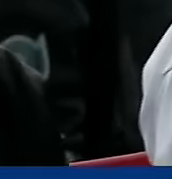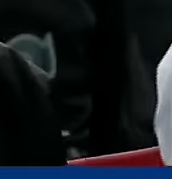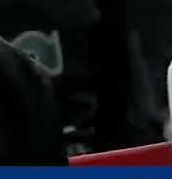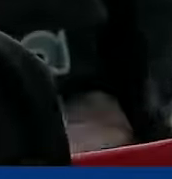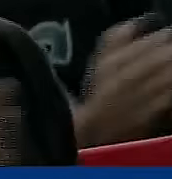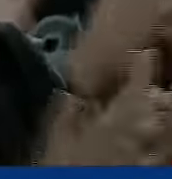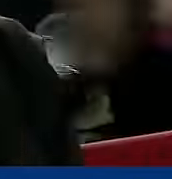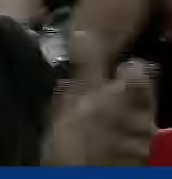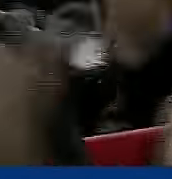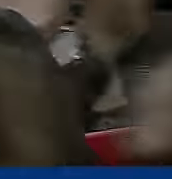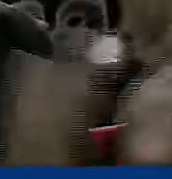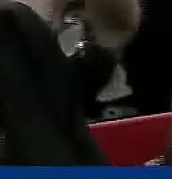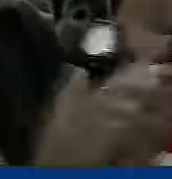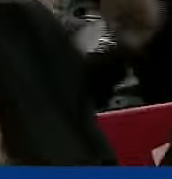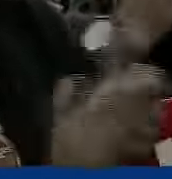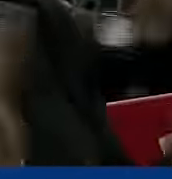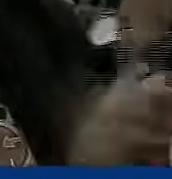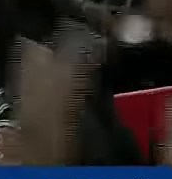Aplauso, vale.